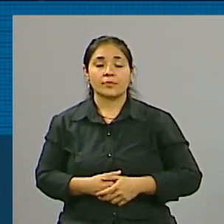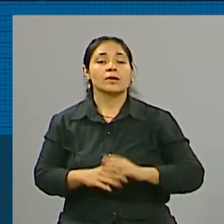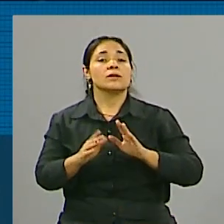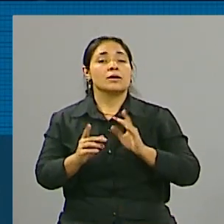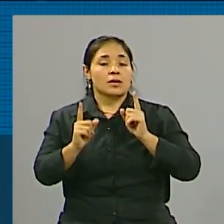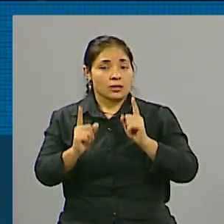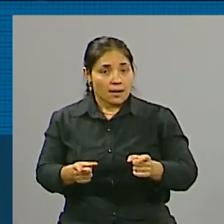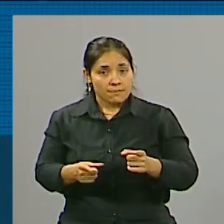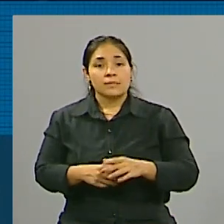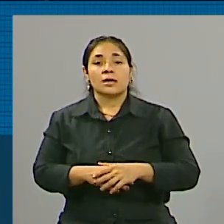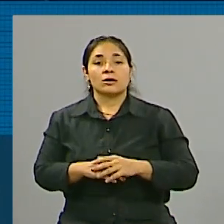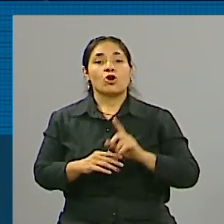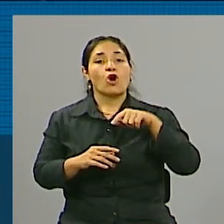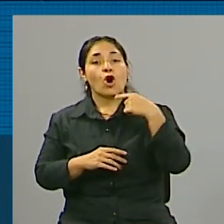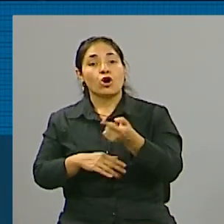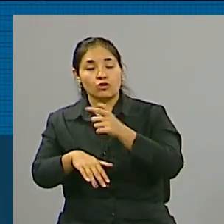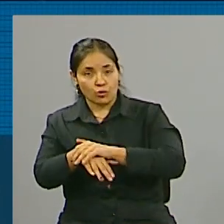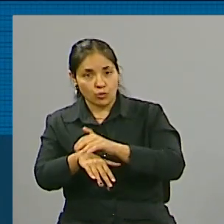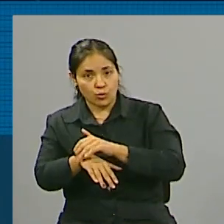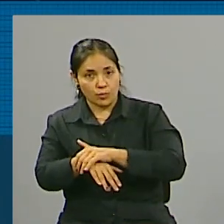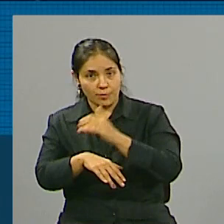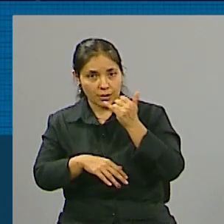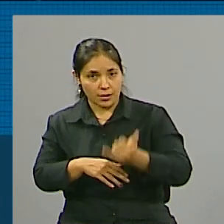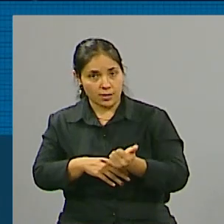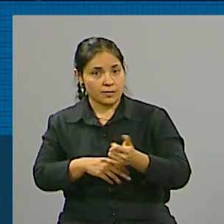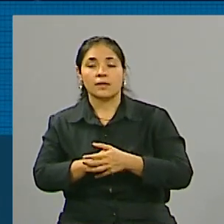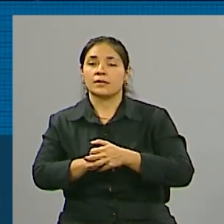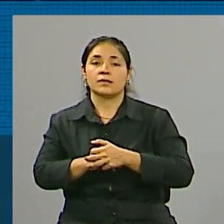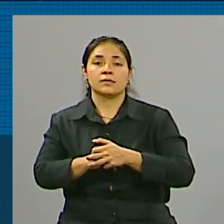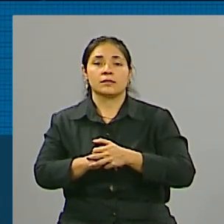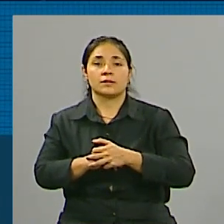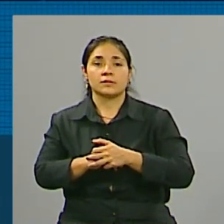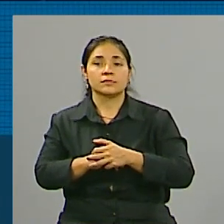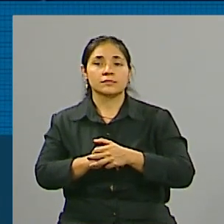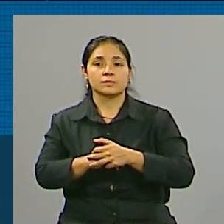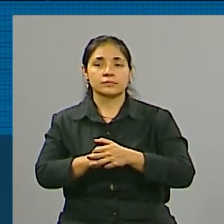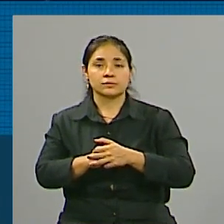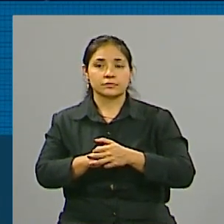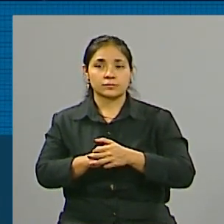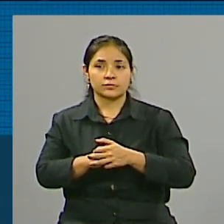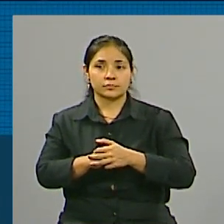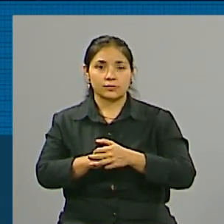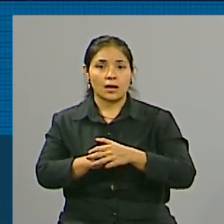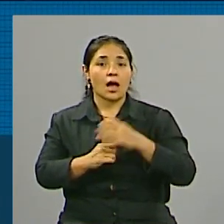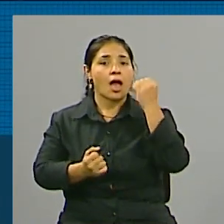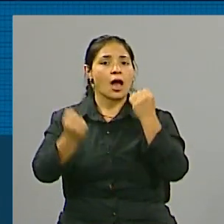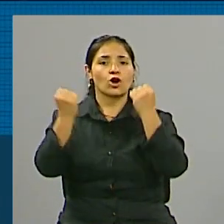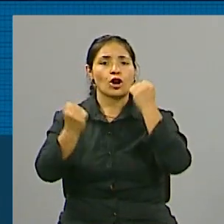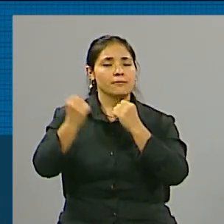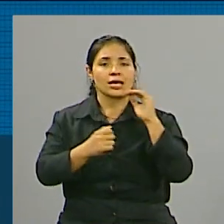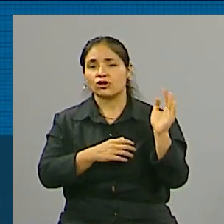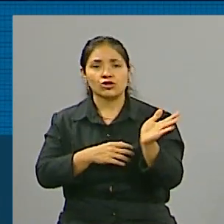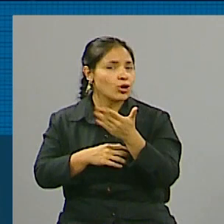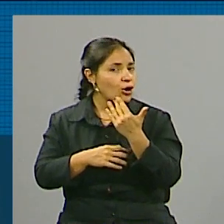Después hay otro motivo adicional que no todas las economías regionales al menos lo tienen, que